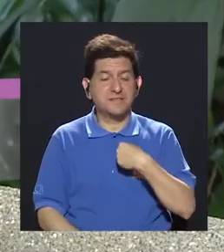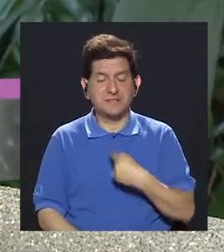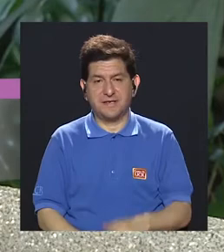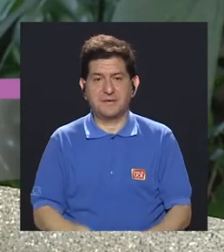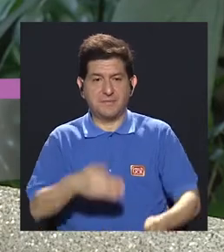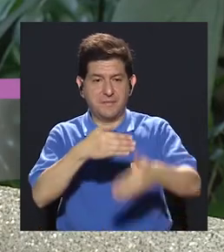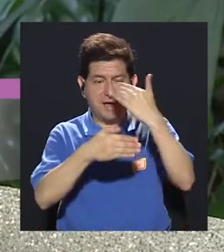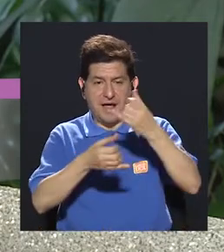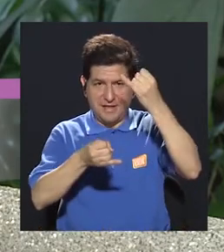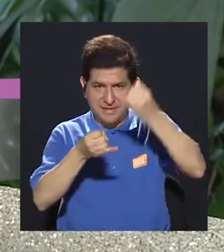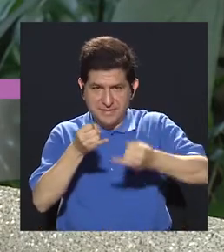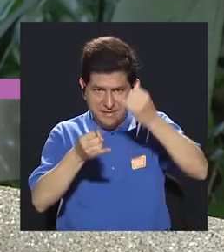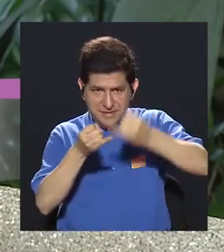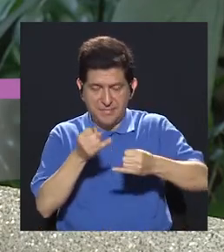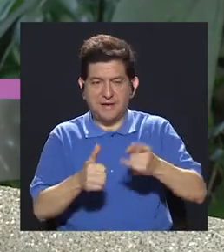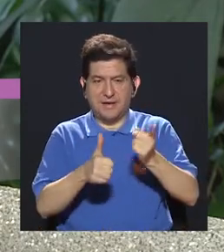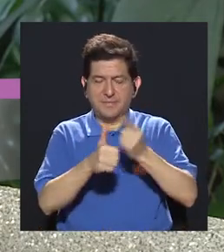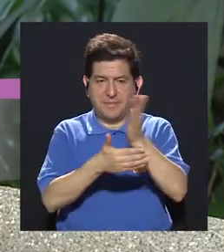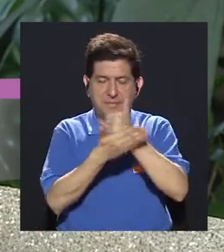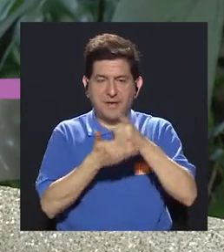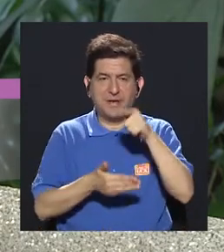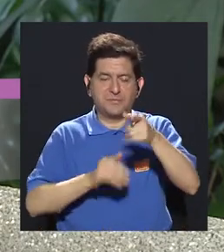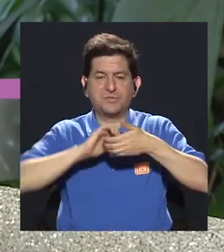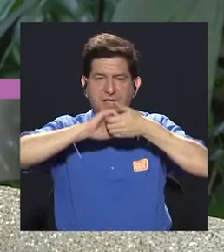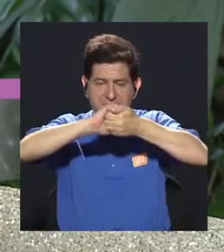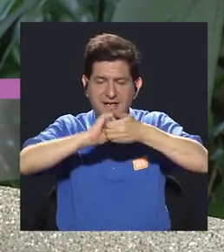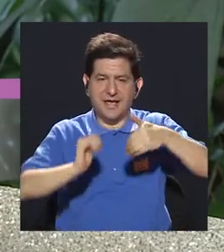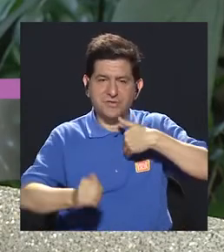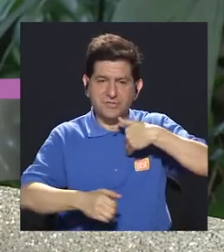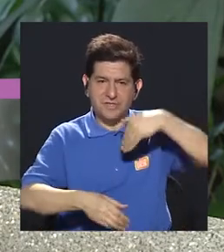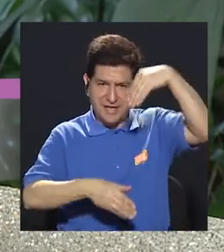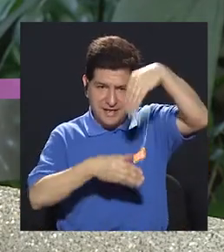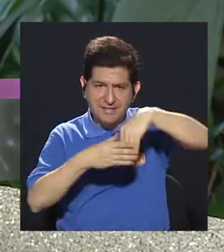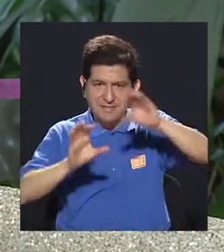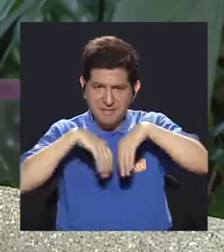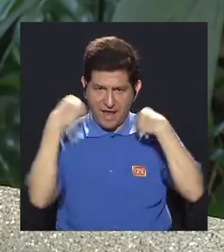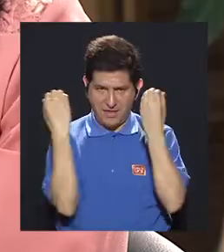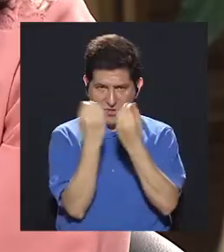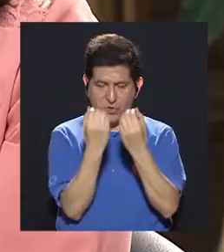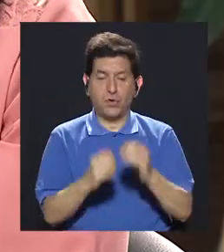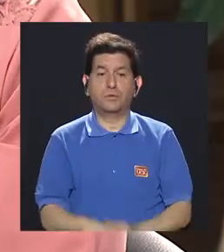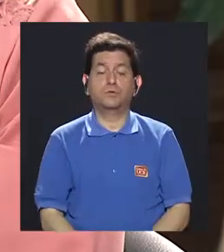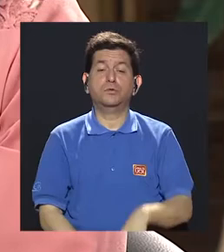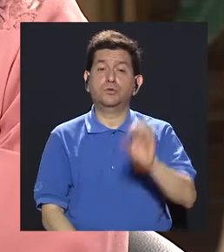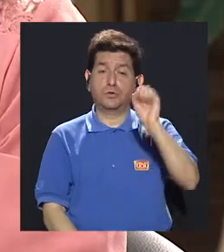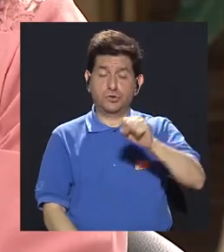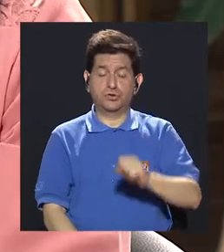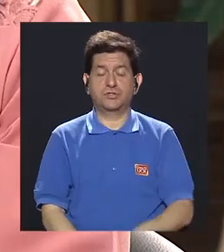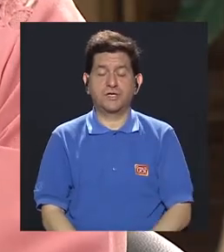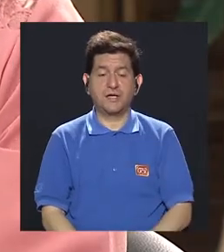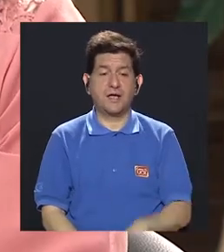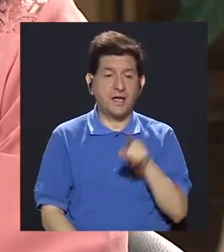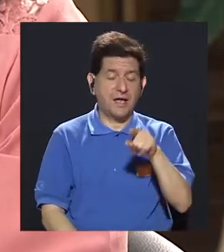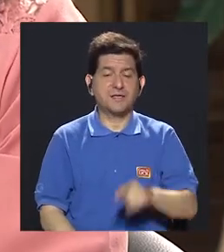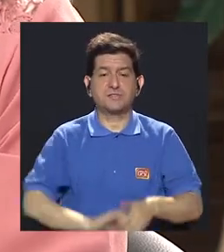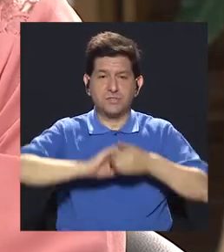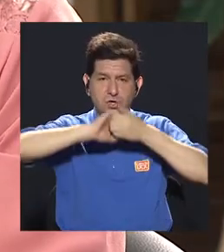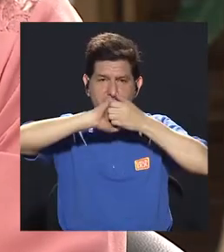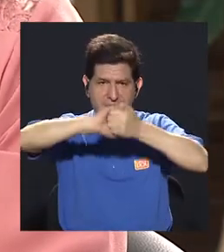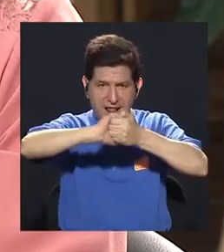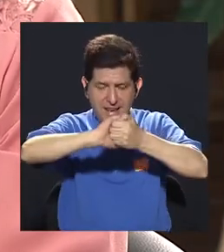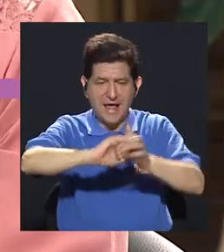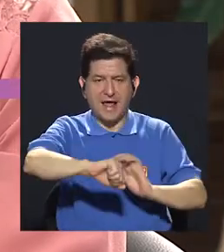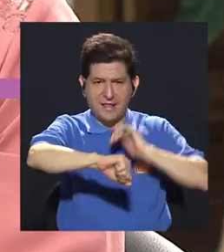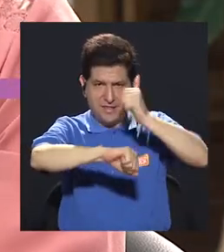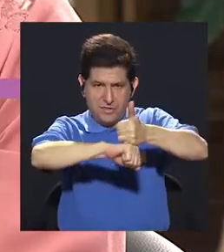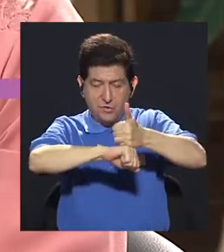ahora al final del primer bloque acerca de los aliados que tienen en la organización. Sí, entonces los aliados implementadores para